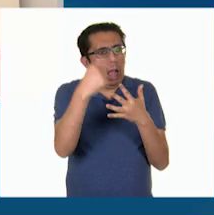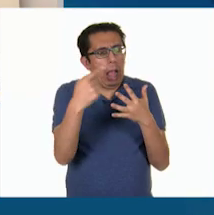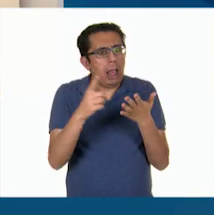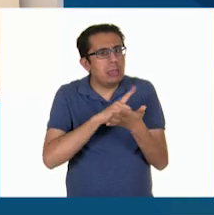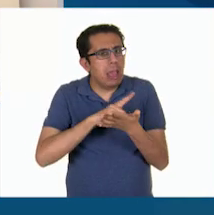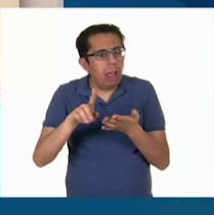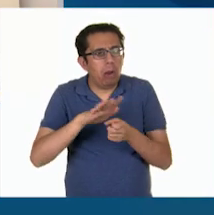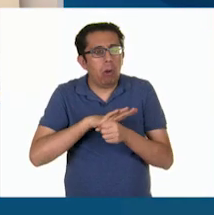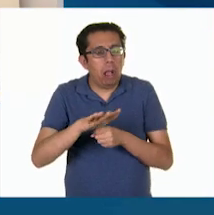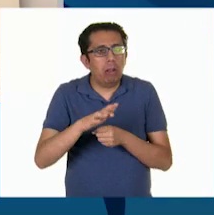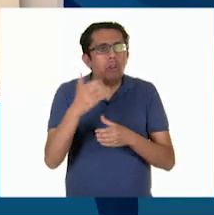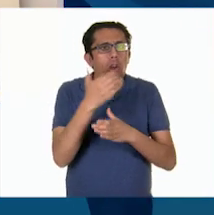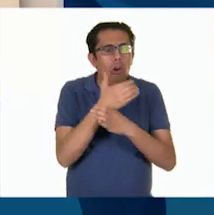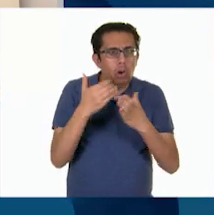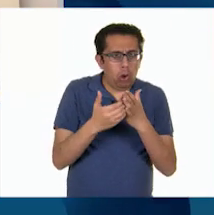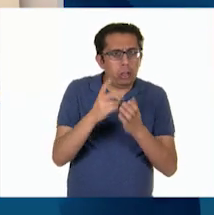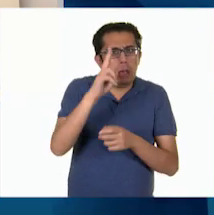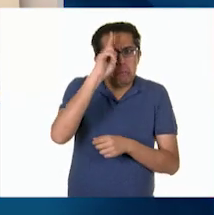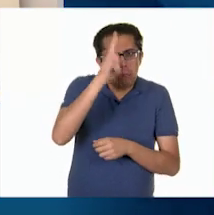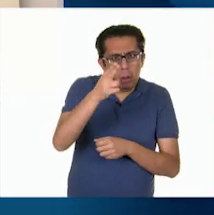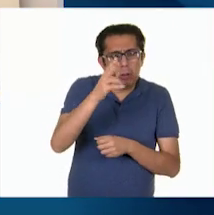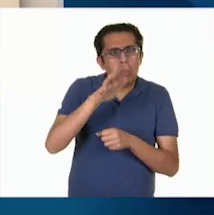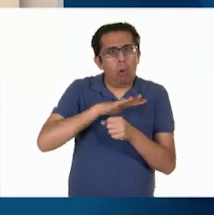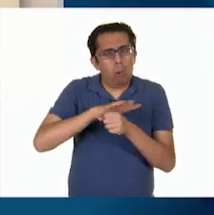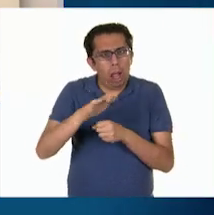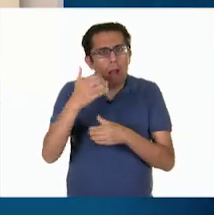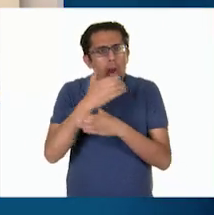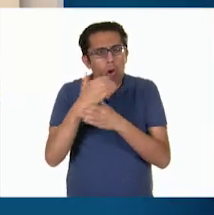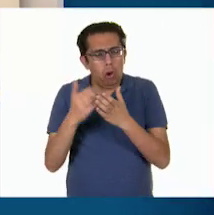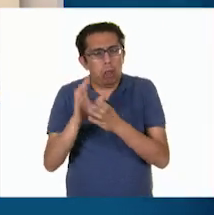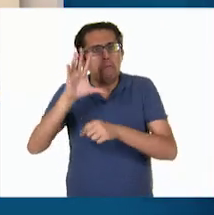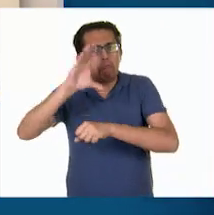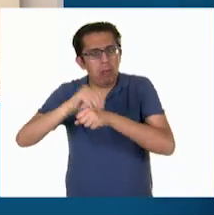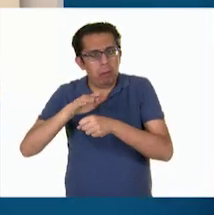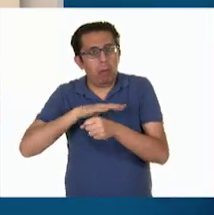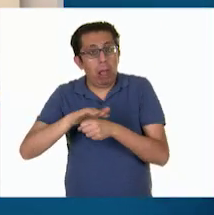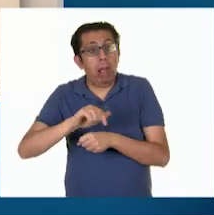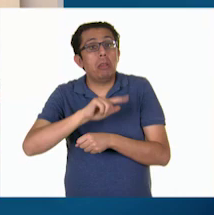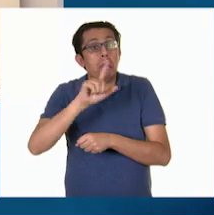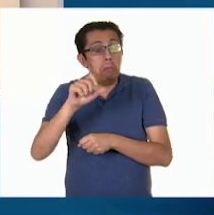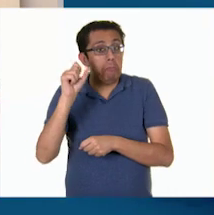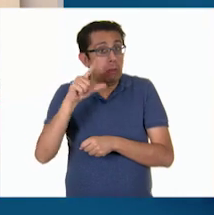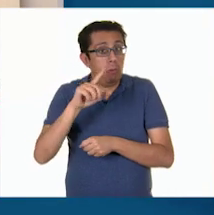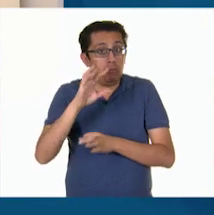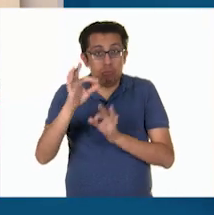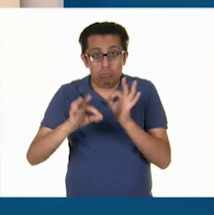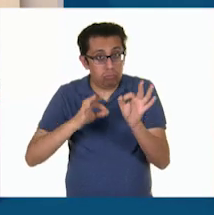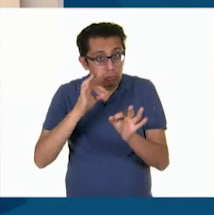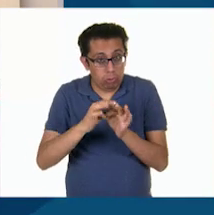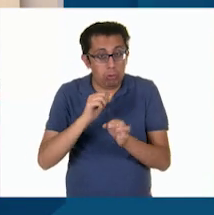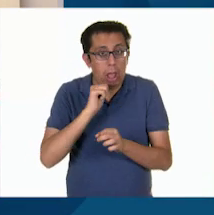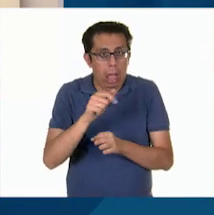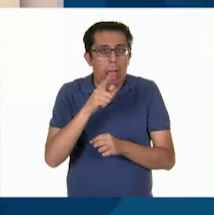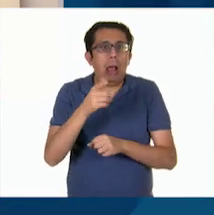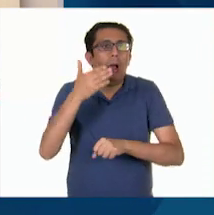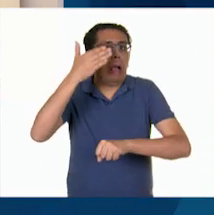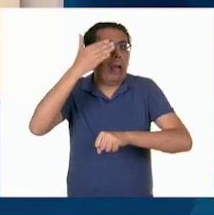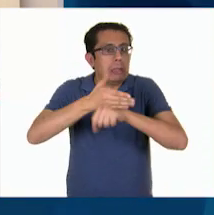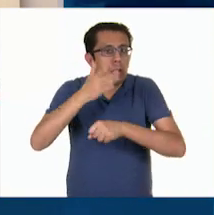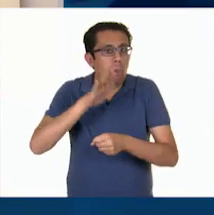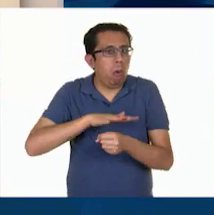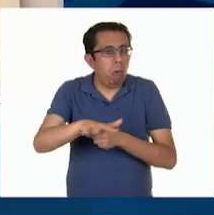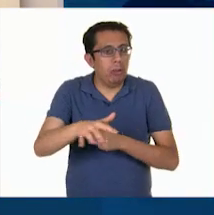está prohibido, lo que está permitido y qué sanciones habrá para aquellas personas que no cumplan con estos acuerdos o con estas